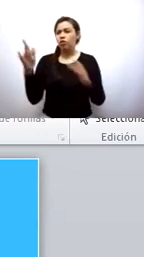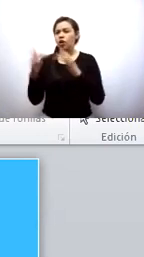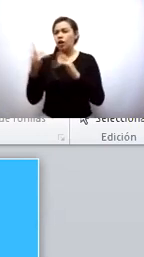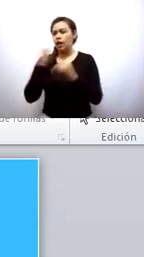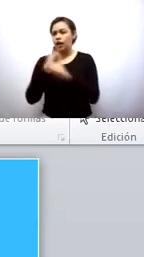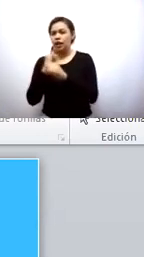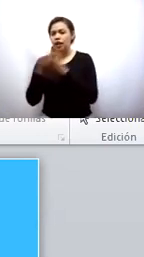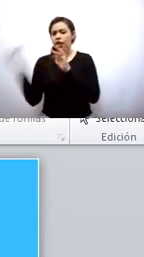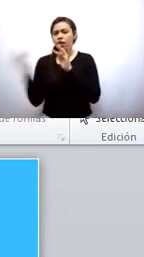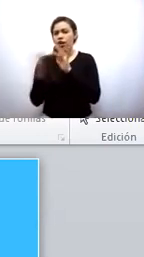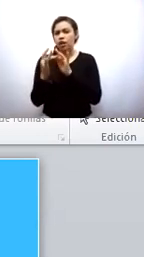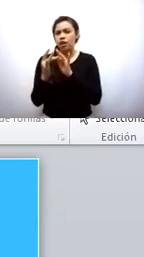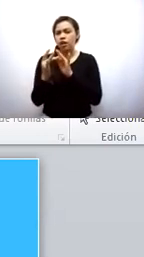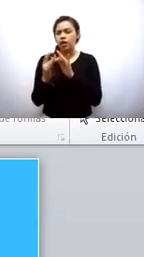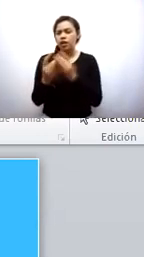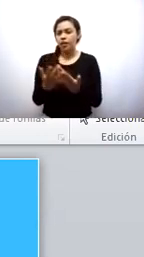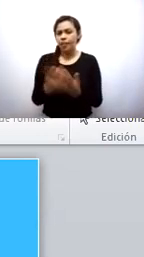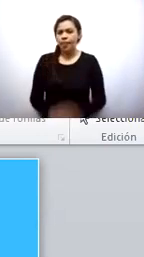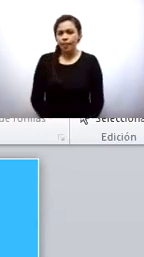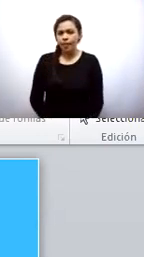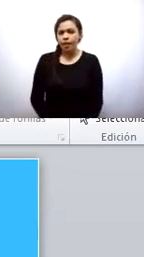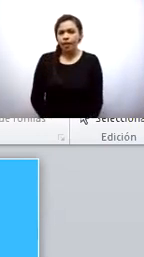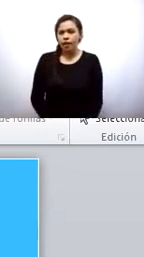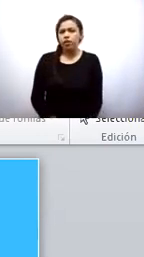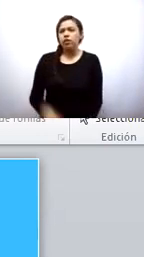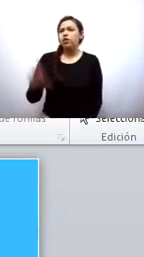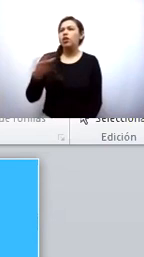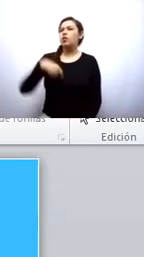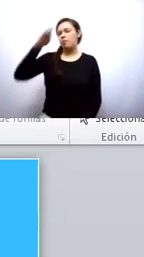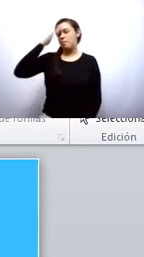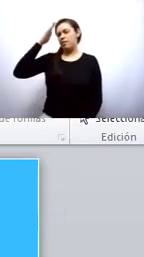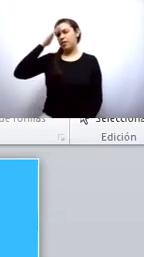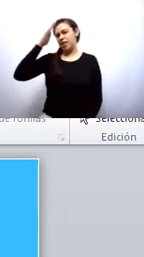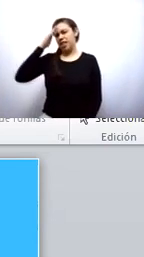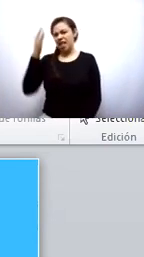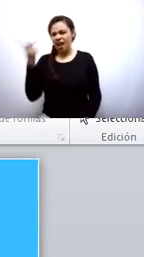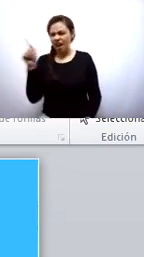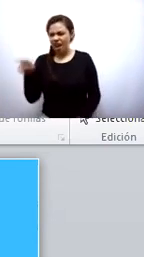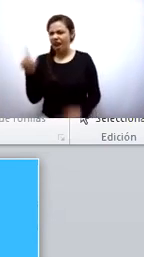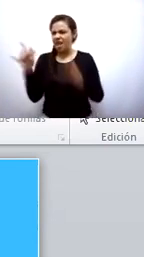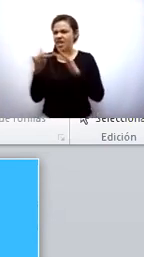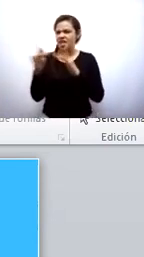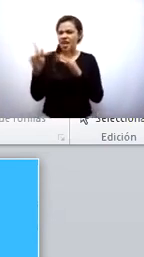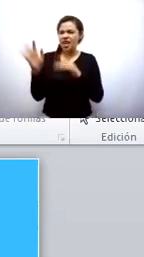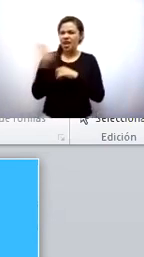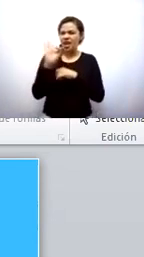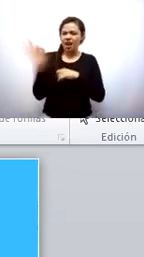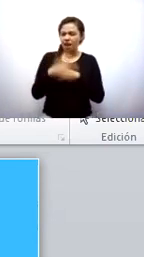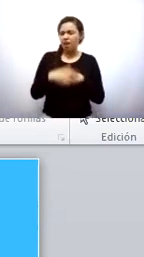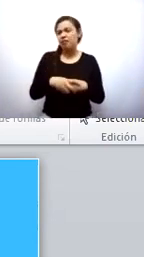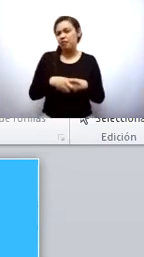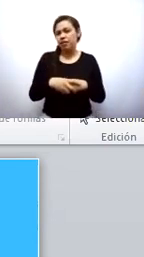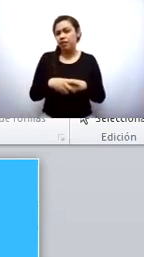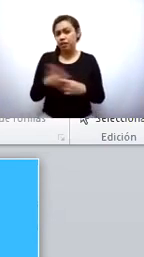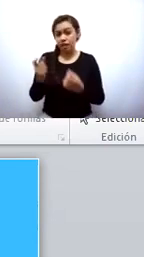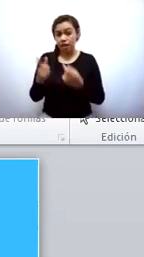no estábamos tan asiduos a pues contemplar todo ese tipo de situaciones. Y entonces de una situación ya nos fuimos